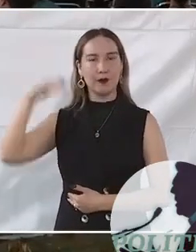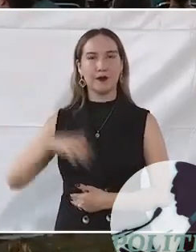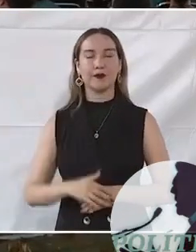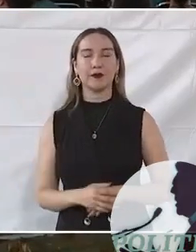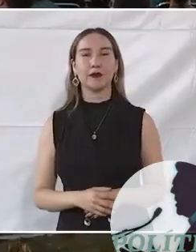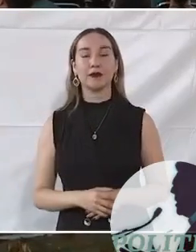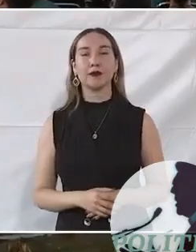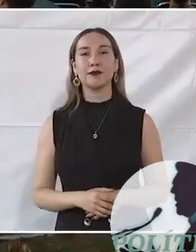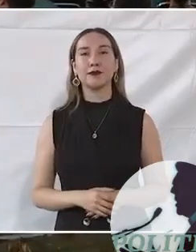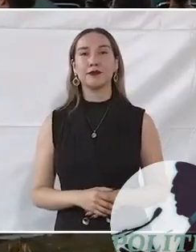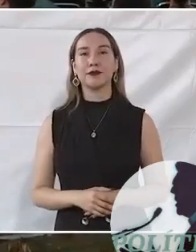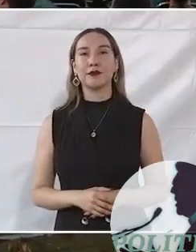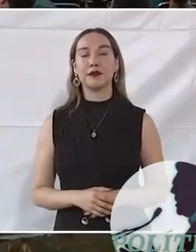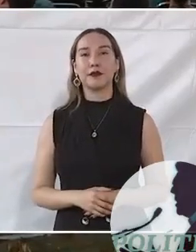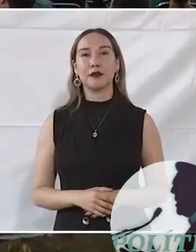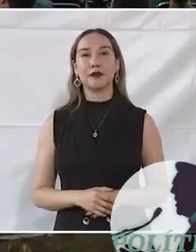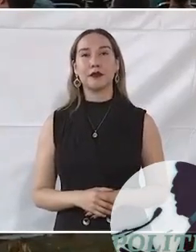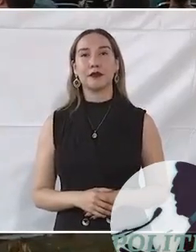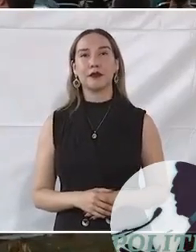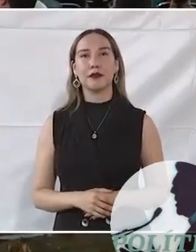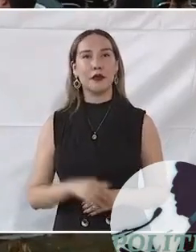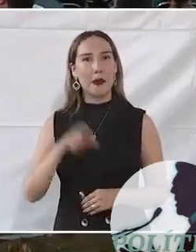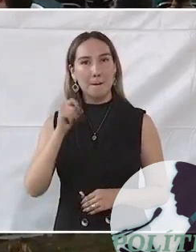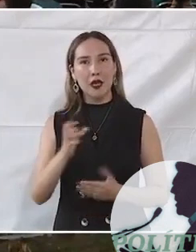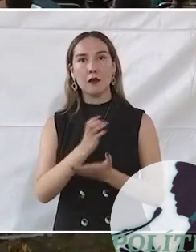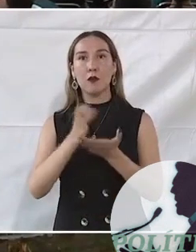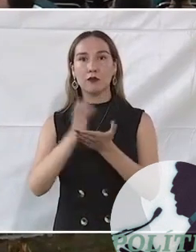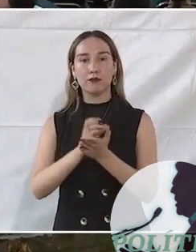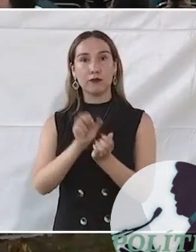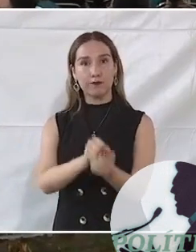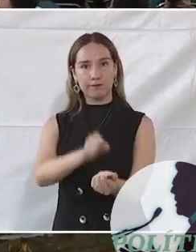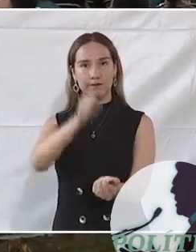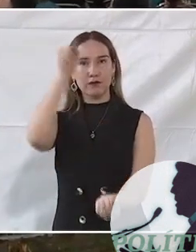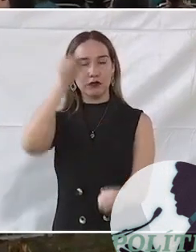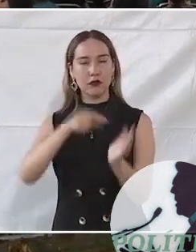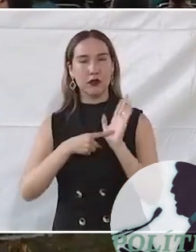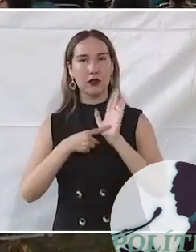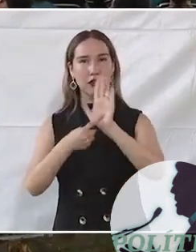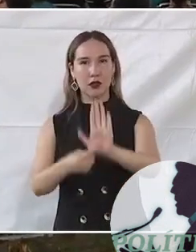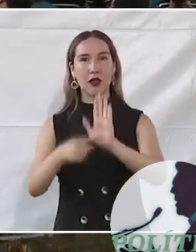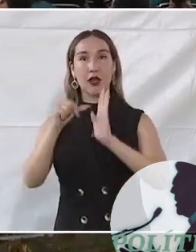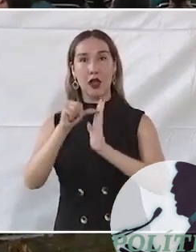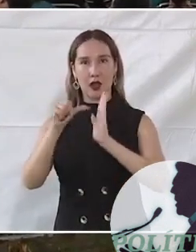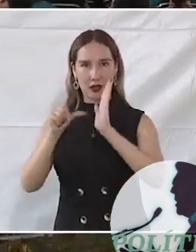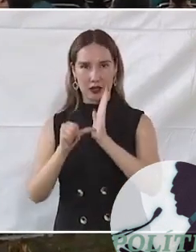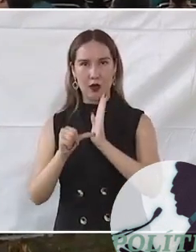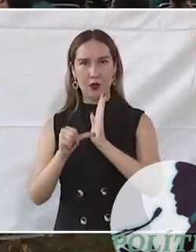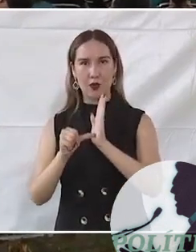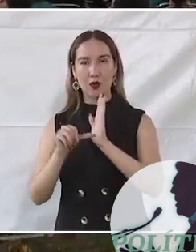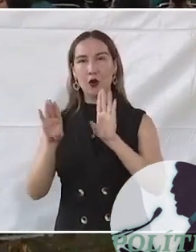Incluso en la misma Constitución, lo que se conoce como artículos